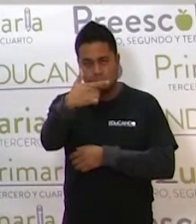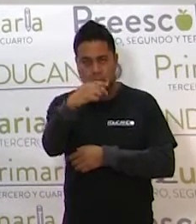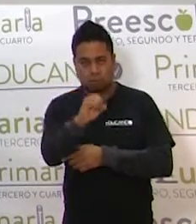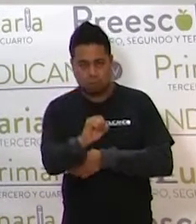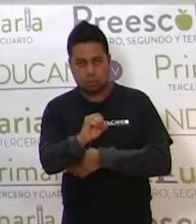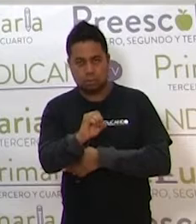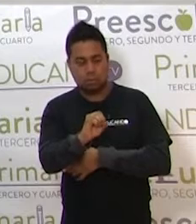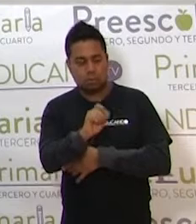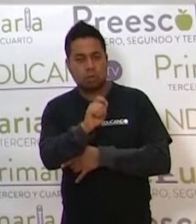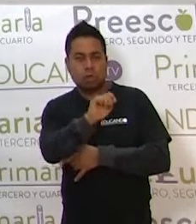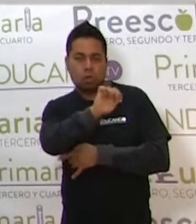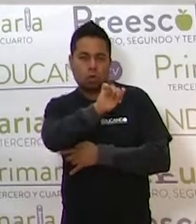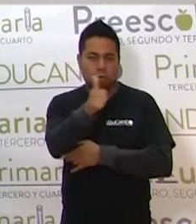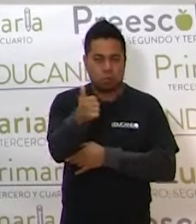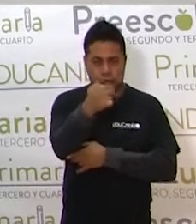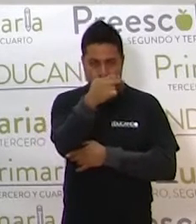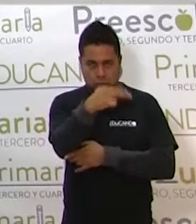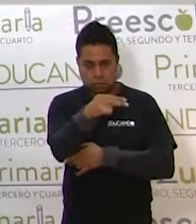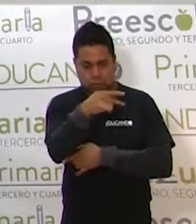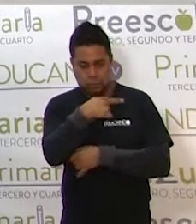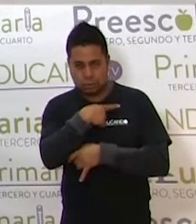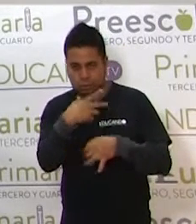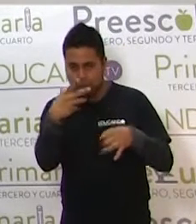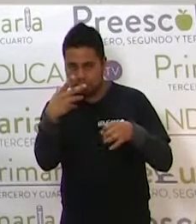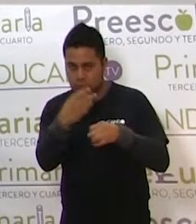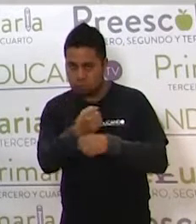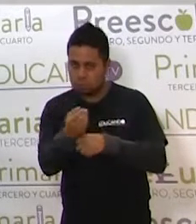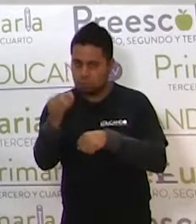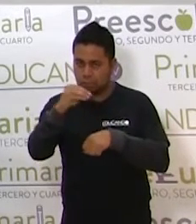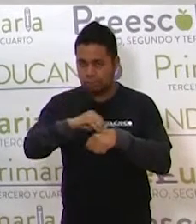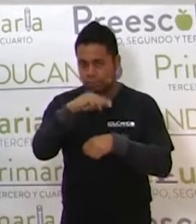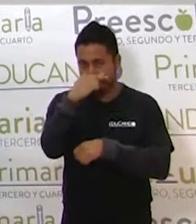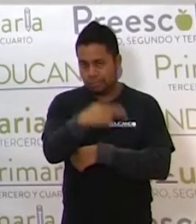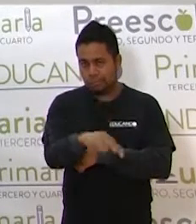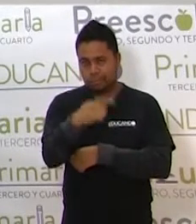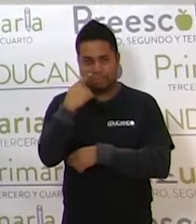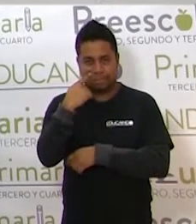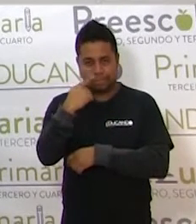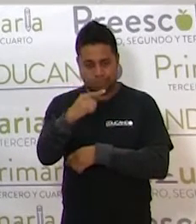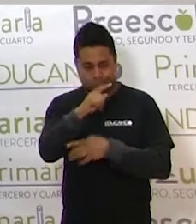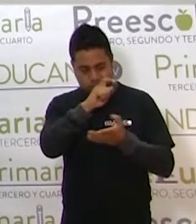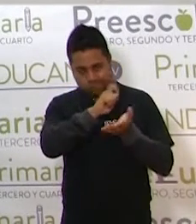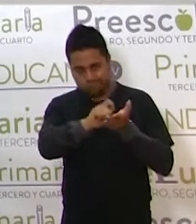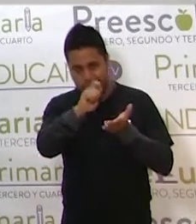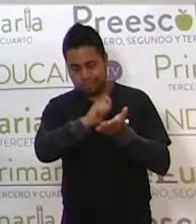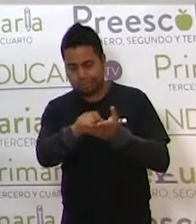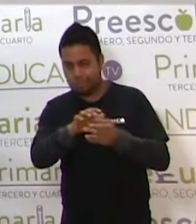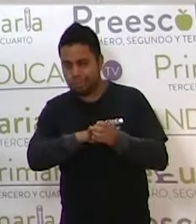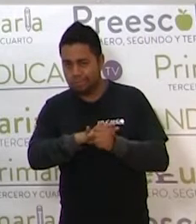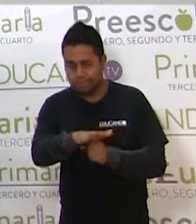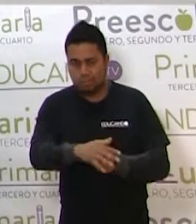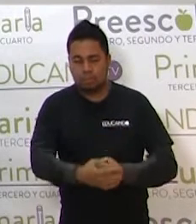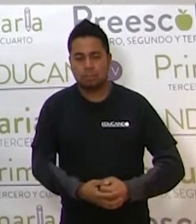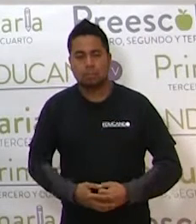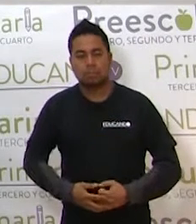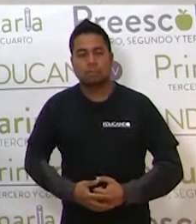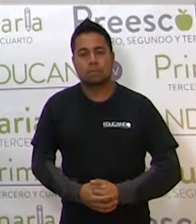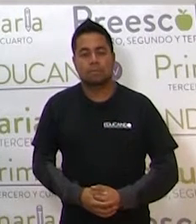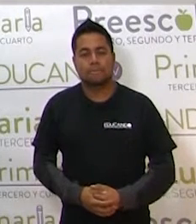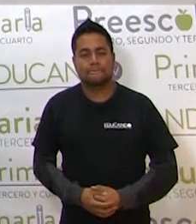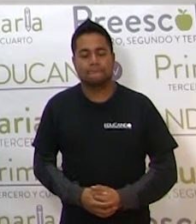eso lo podemos llamar también de la siguiente forma si